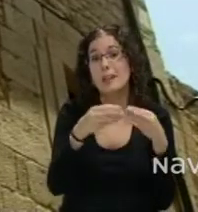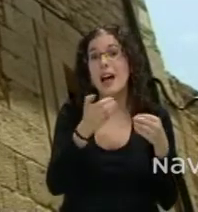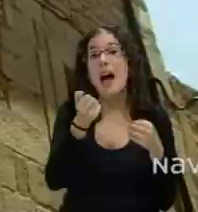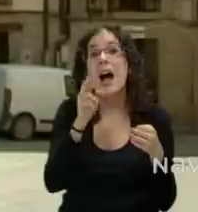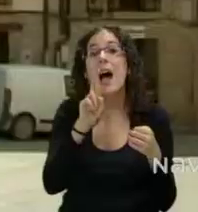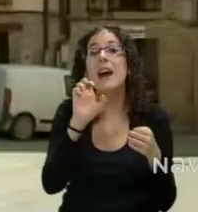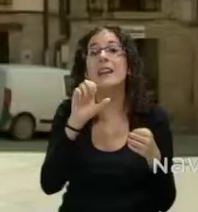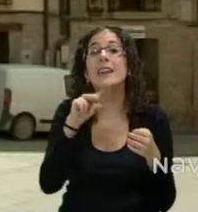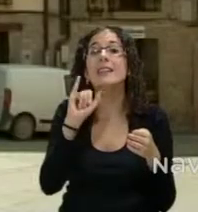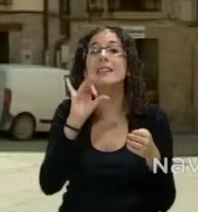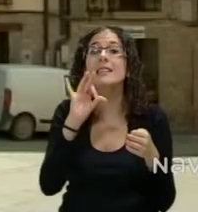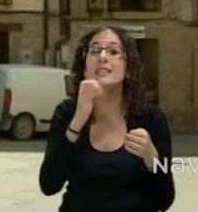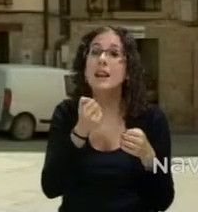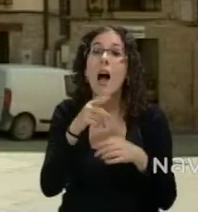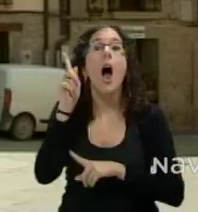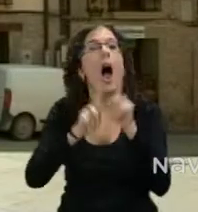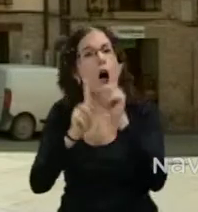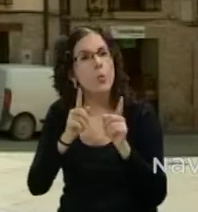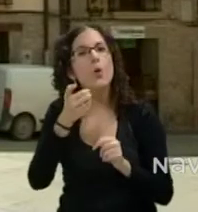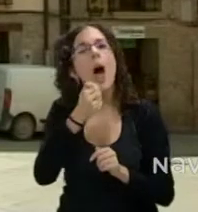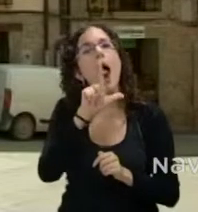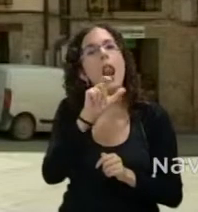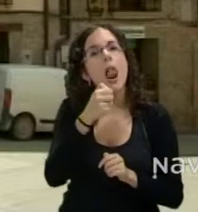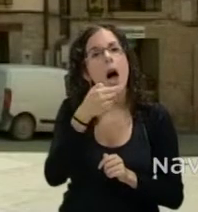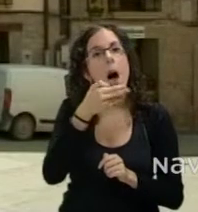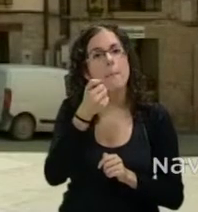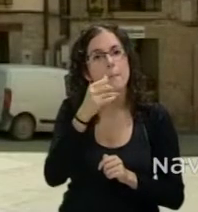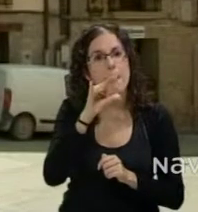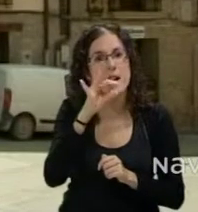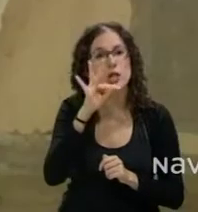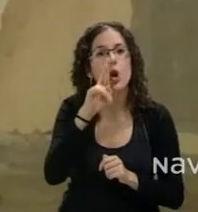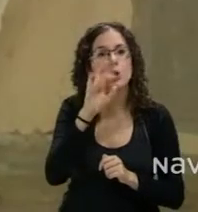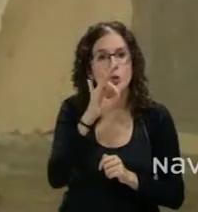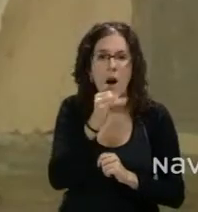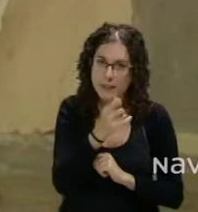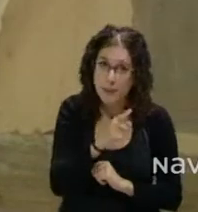de alabastro, también hay alguno de mármol muy interesante, porque tiene